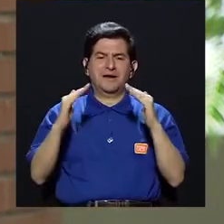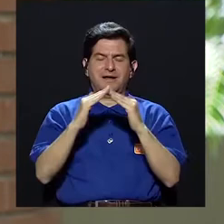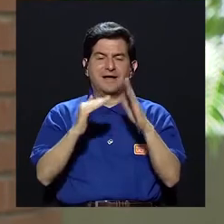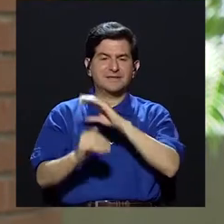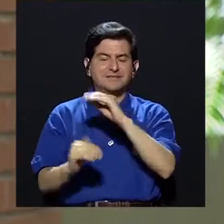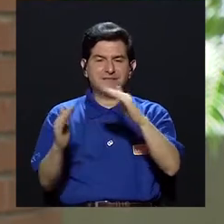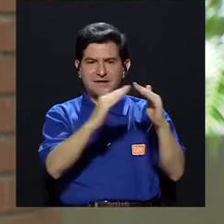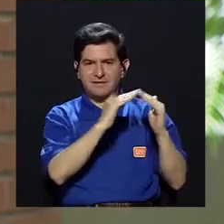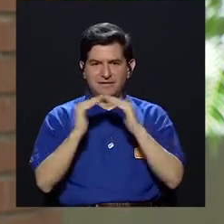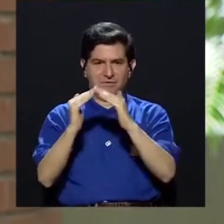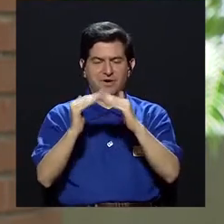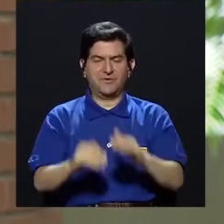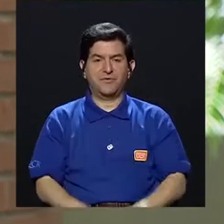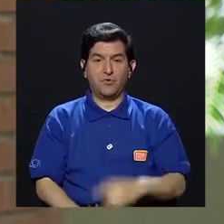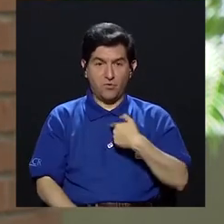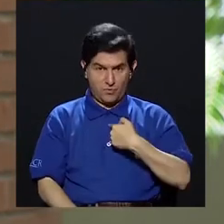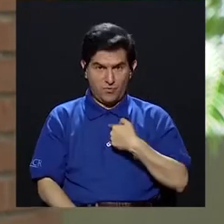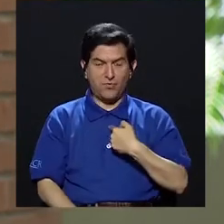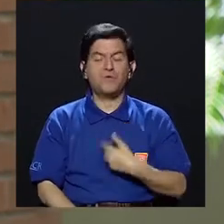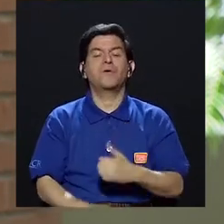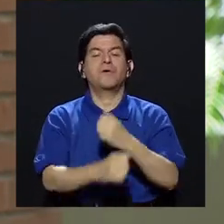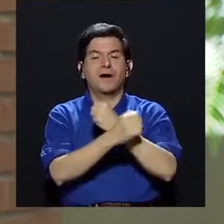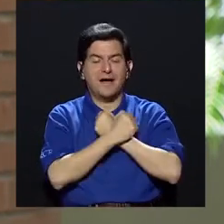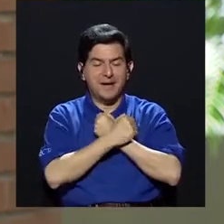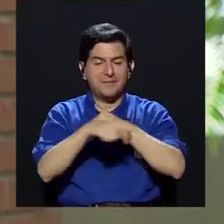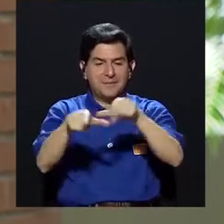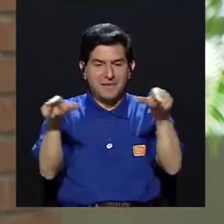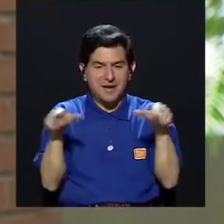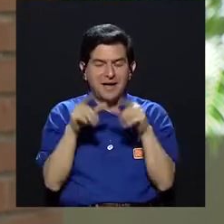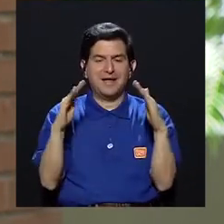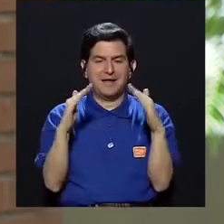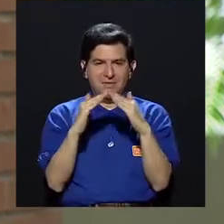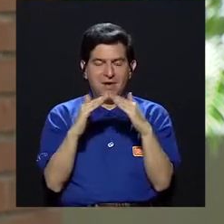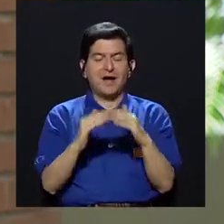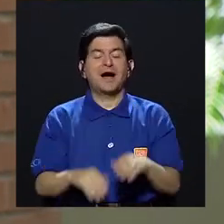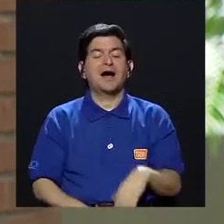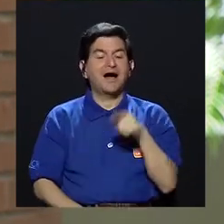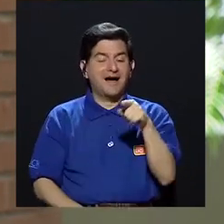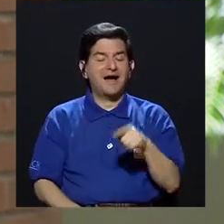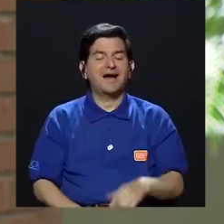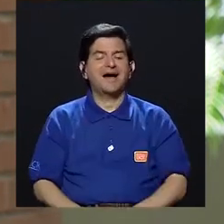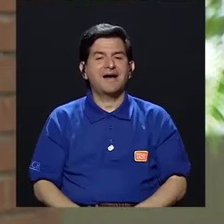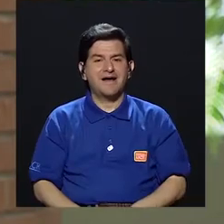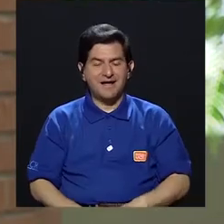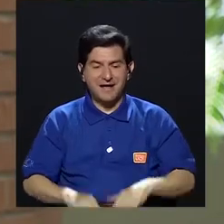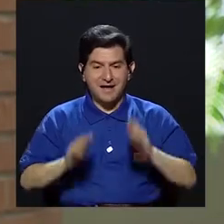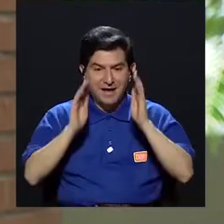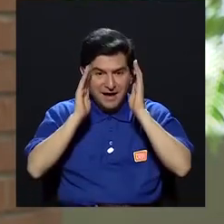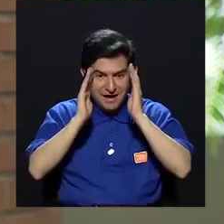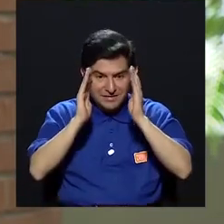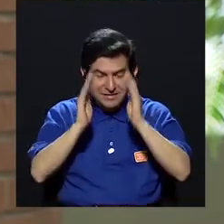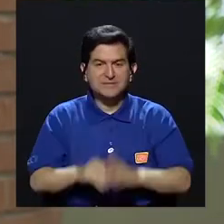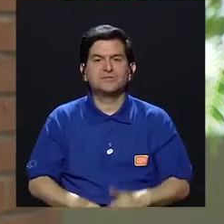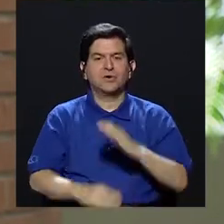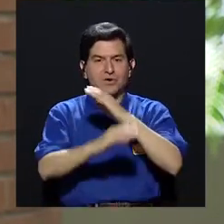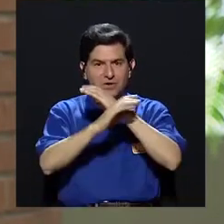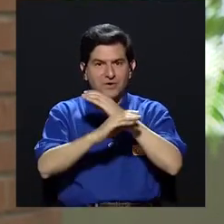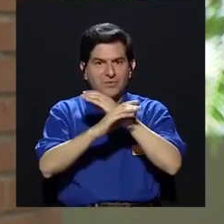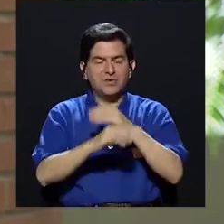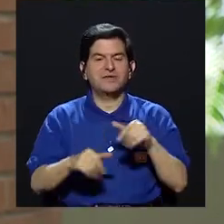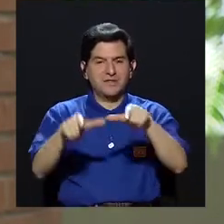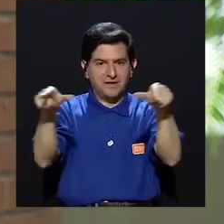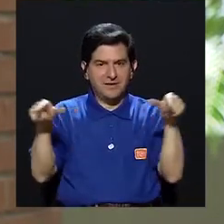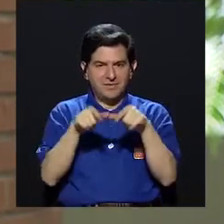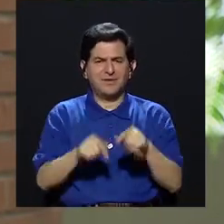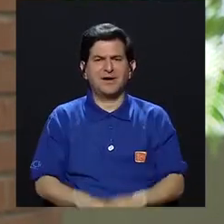por el barrio. Y cuando uno le tiene amor a donde vive, cuida ese lugar, ¿verdad? De hecho, Yesenia, que cuando uno